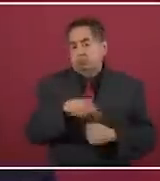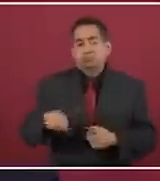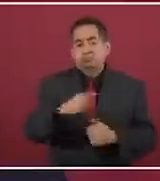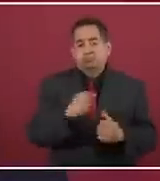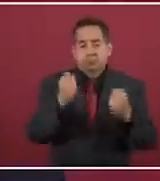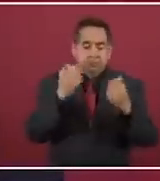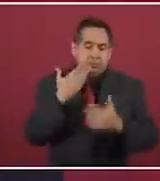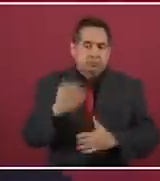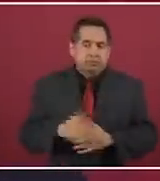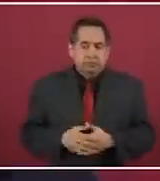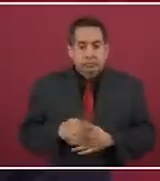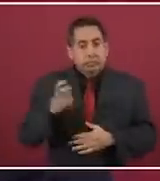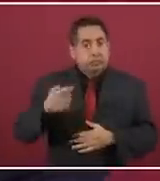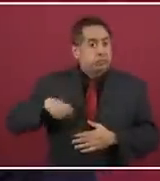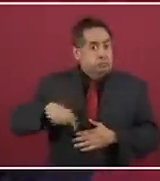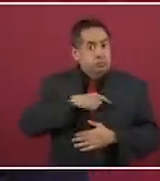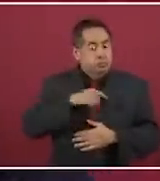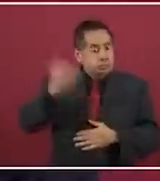Entonces, nos llevó tiempo